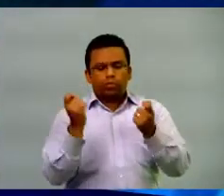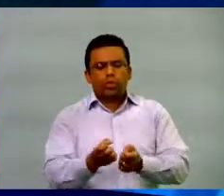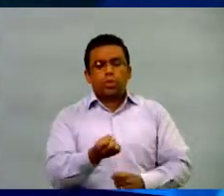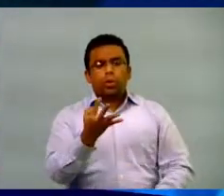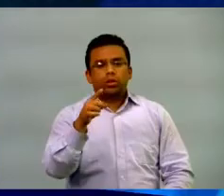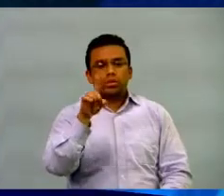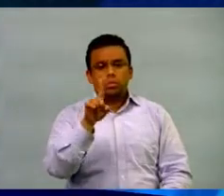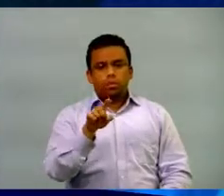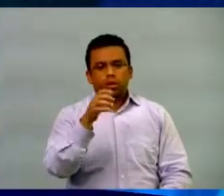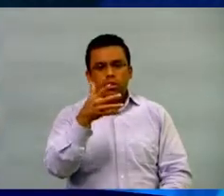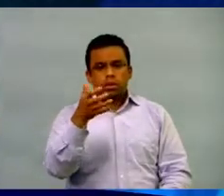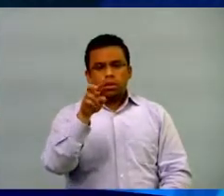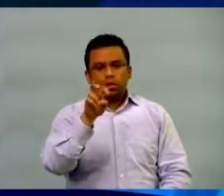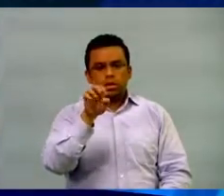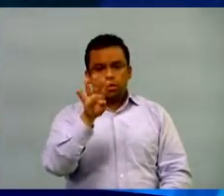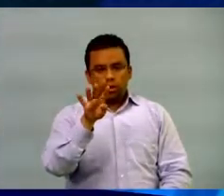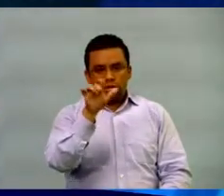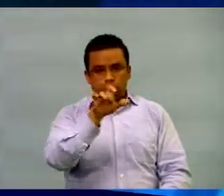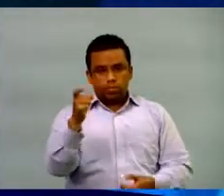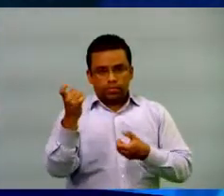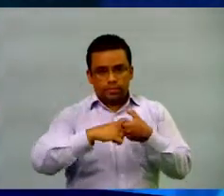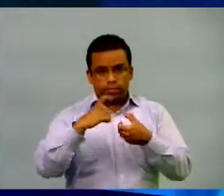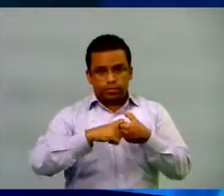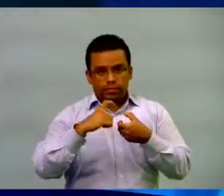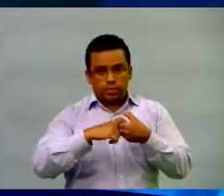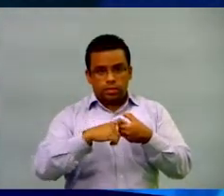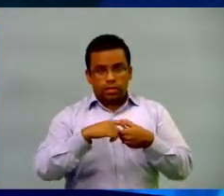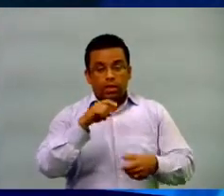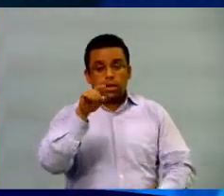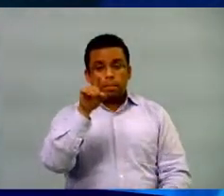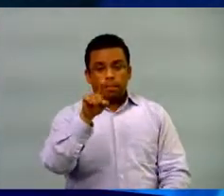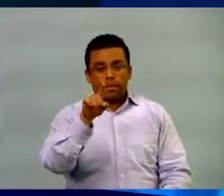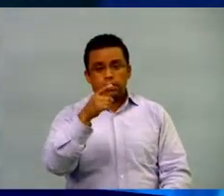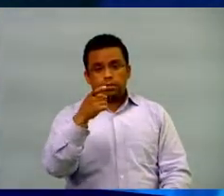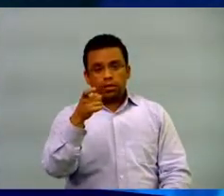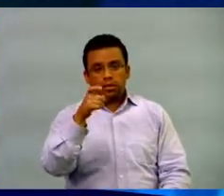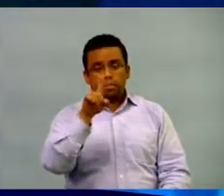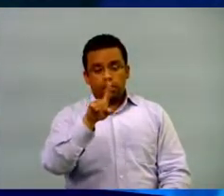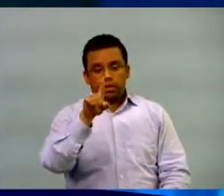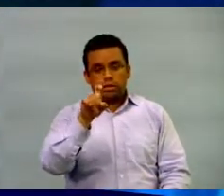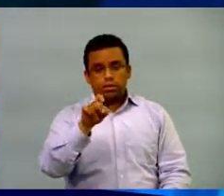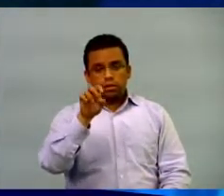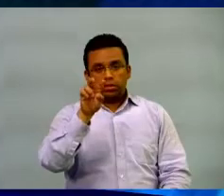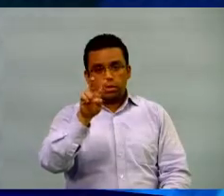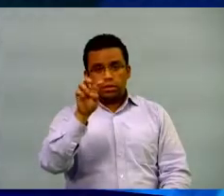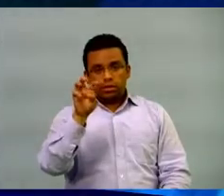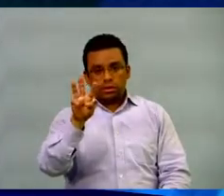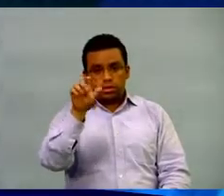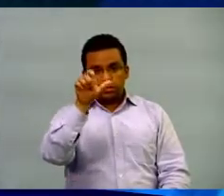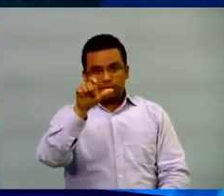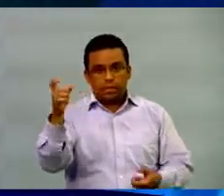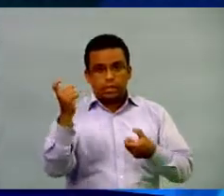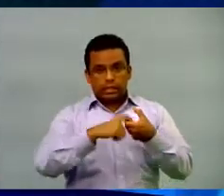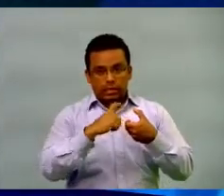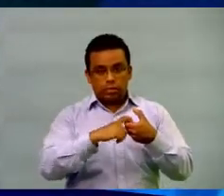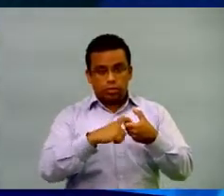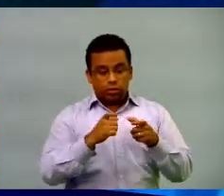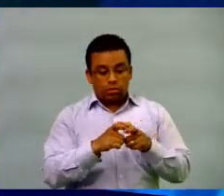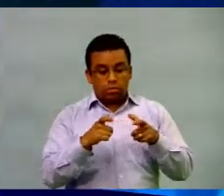1.574 inscritos en el primer MOOC, 1.626 inscritos y en conjunto más de 2.000 funcionarios